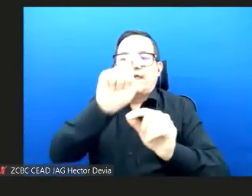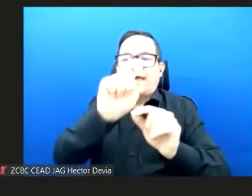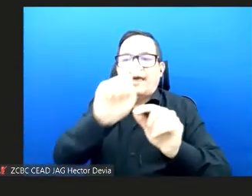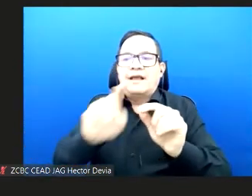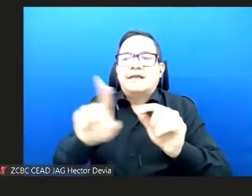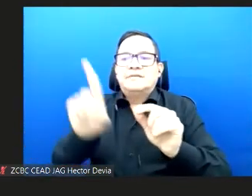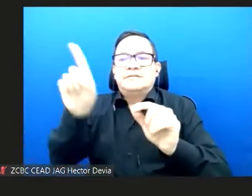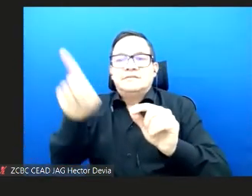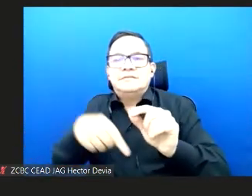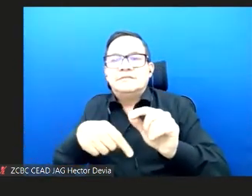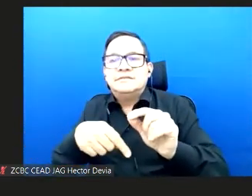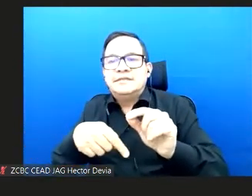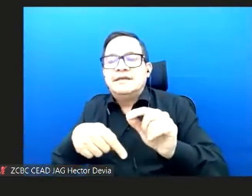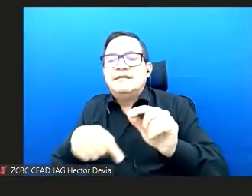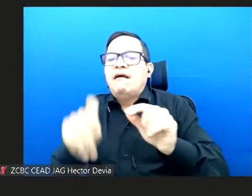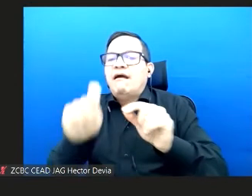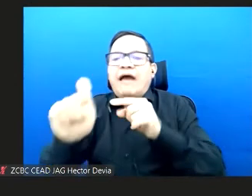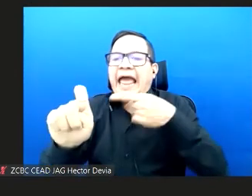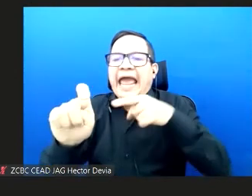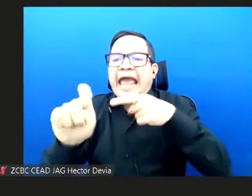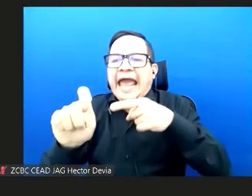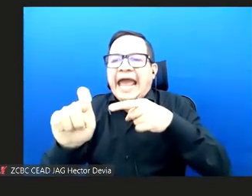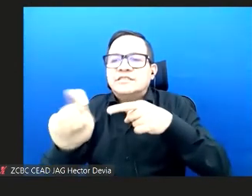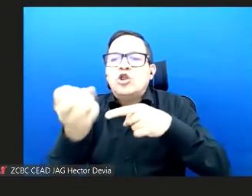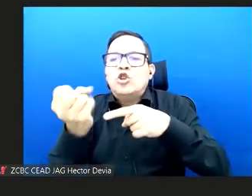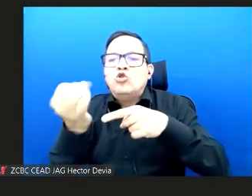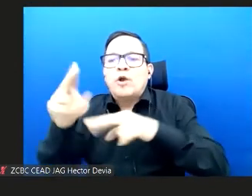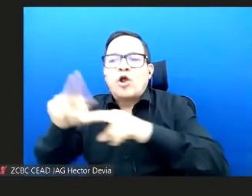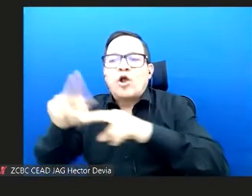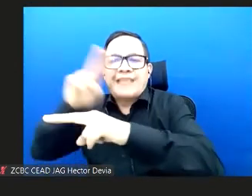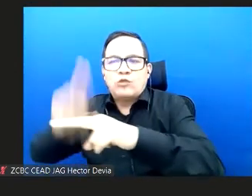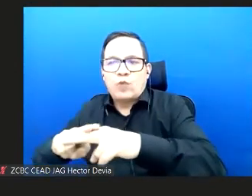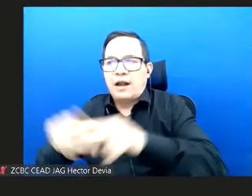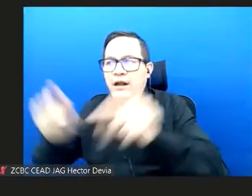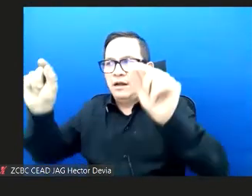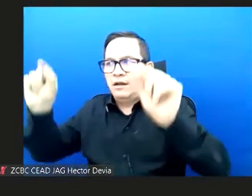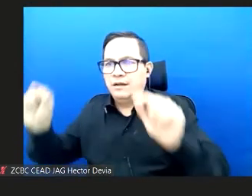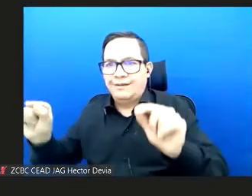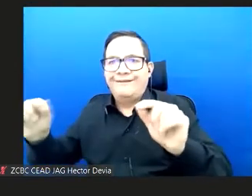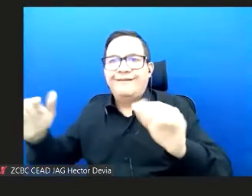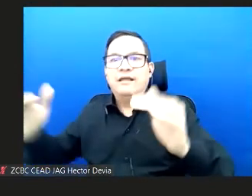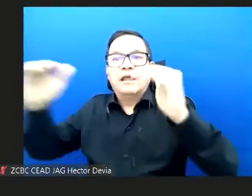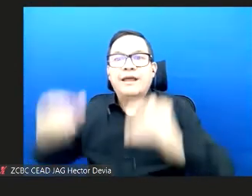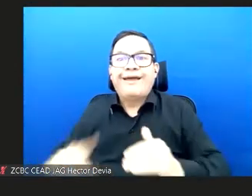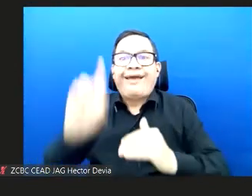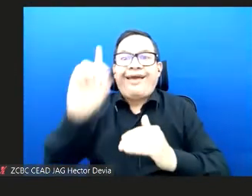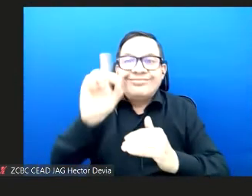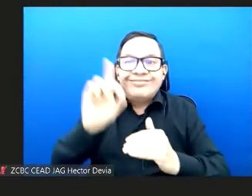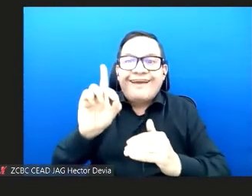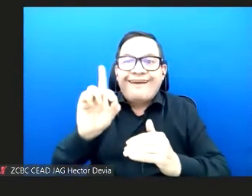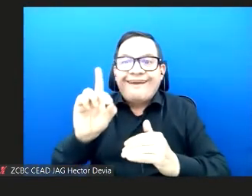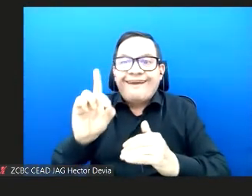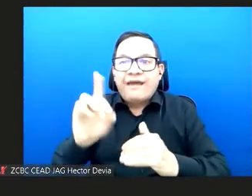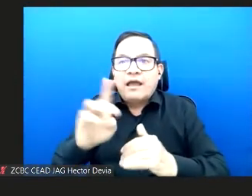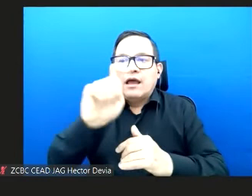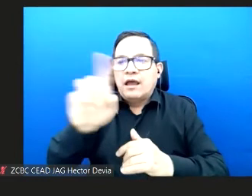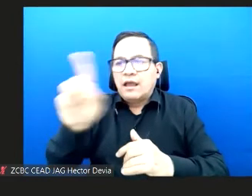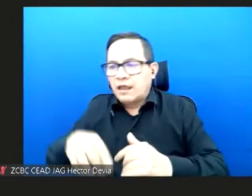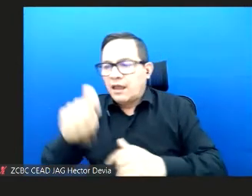¿sí? Y pues otro ejemplo, R, digamos X tales que X es un número par, ¿sí?